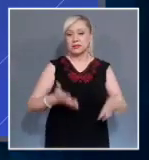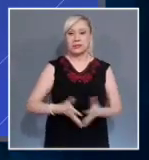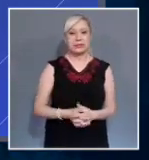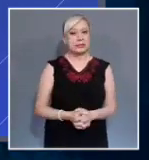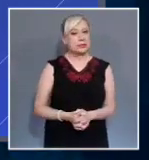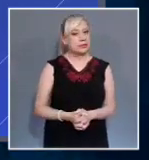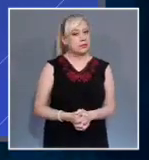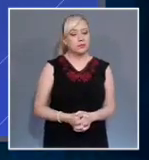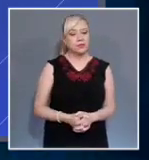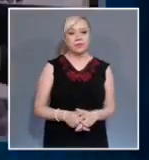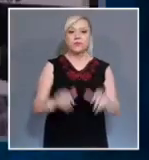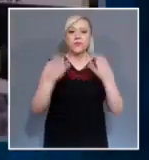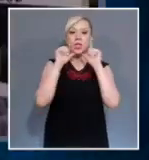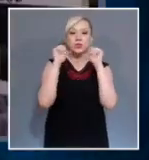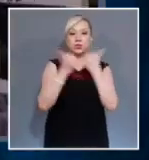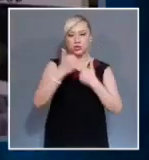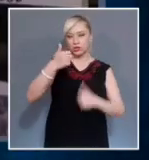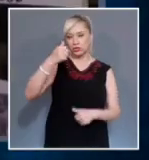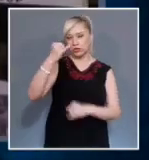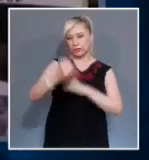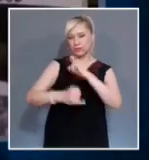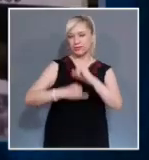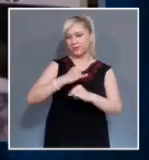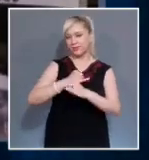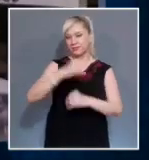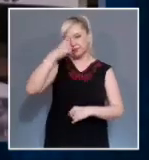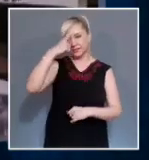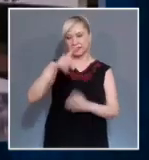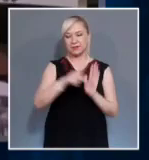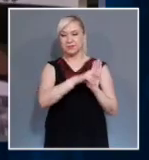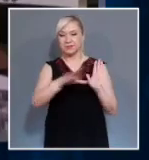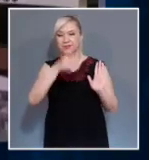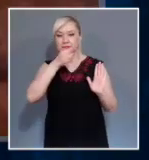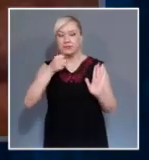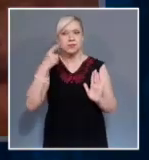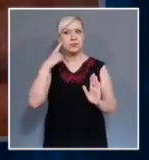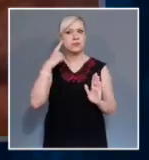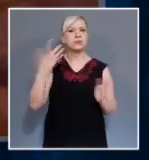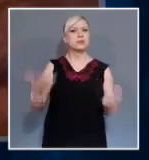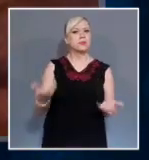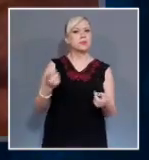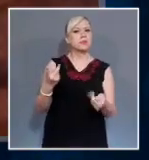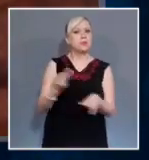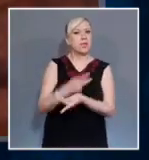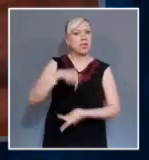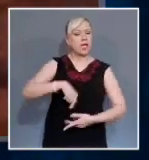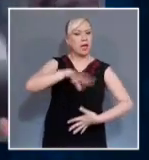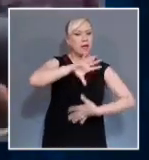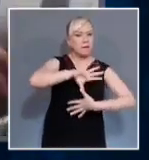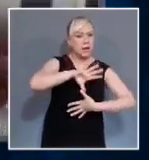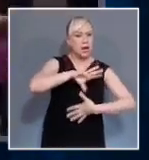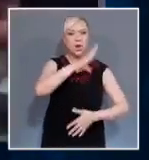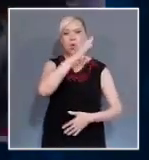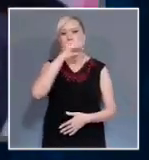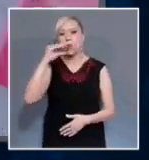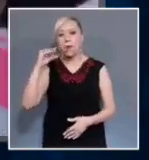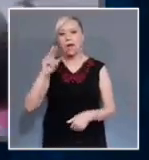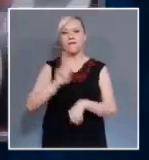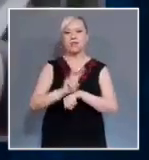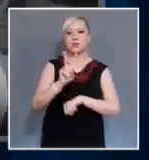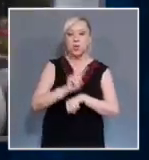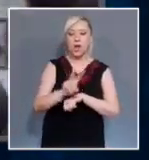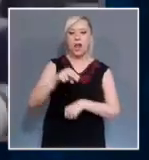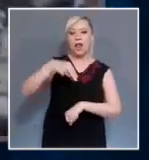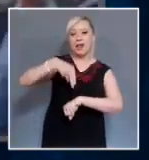inauguró su reunión semestral por el deterioro de la libertad de expresión y prensa en América Cuba Venezuela y Nicaragua fueron señalados